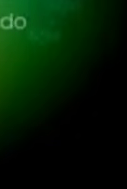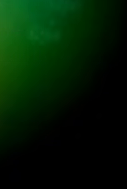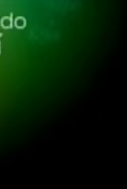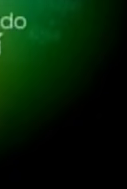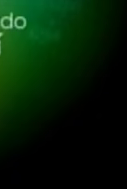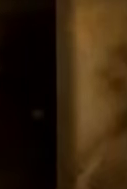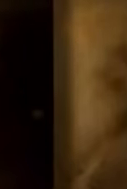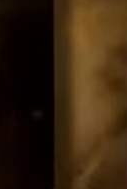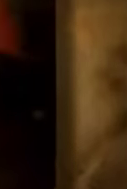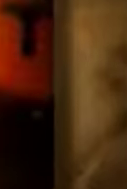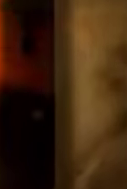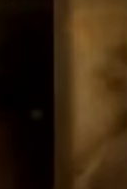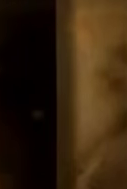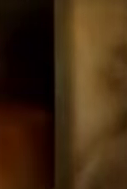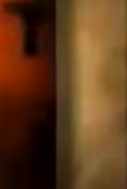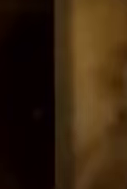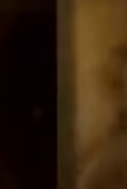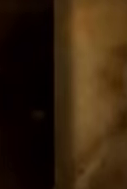Usted está viendo.